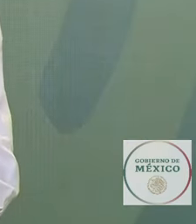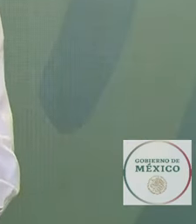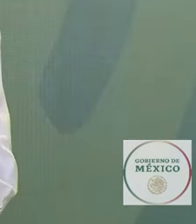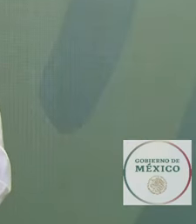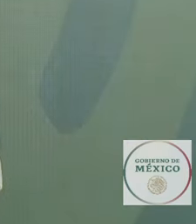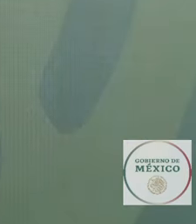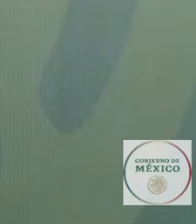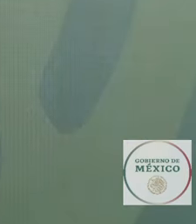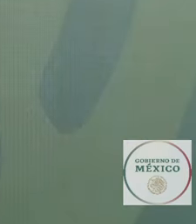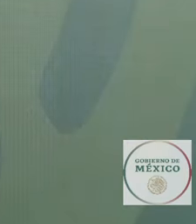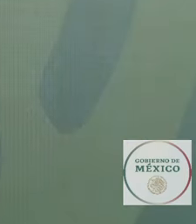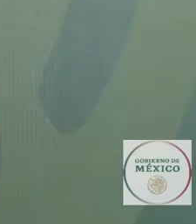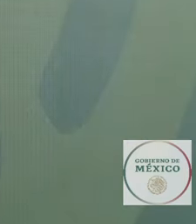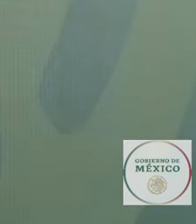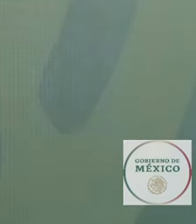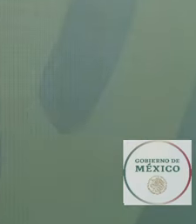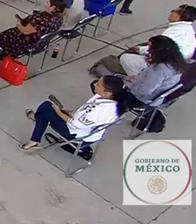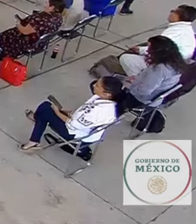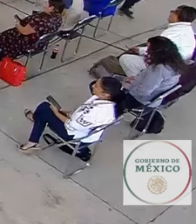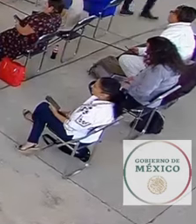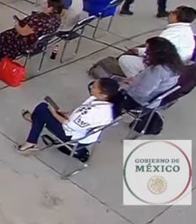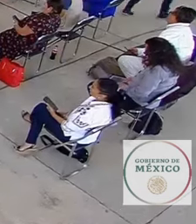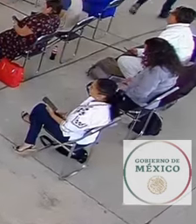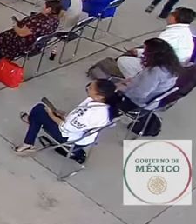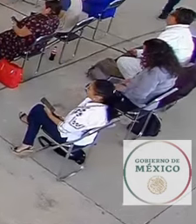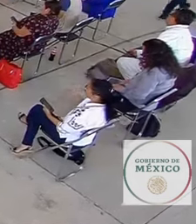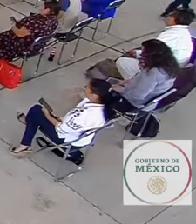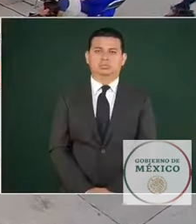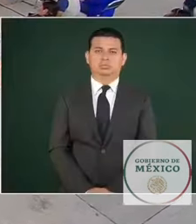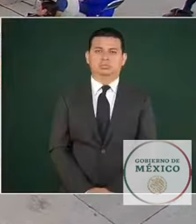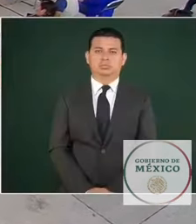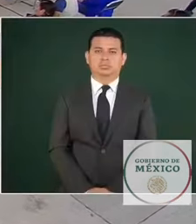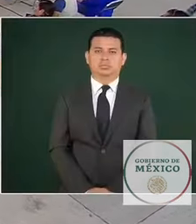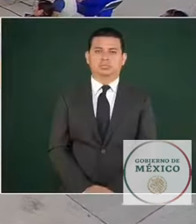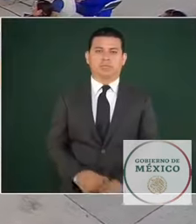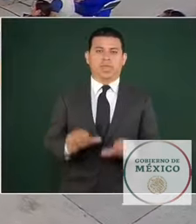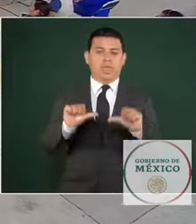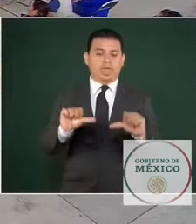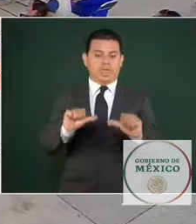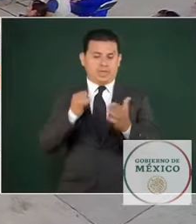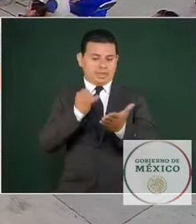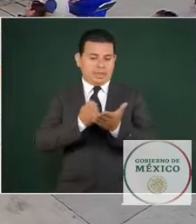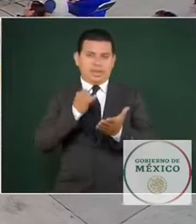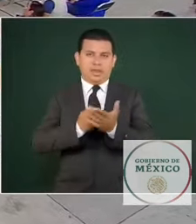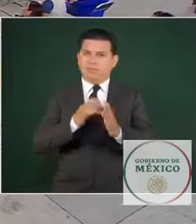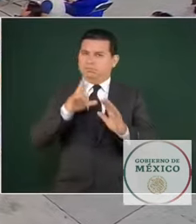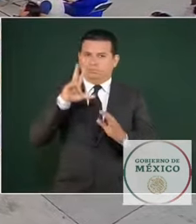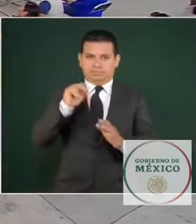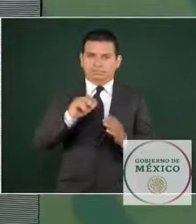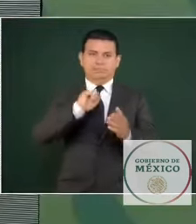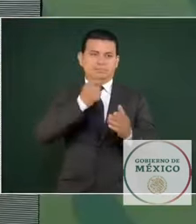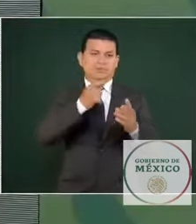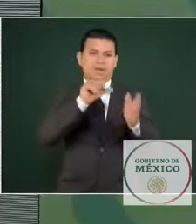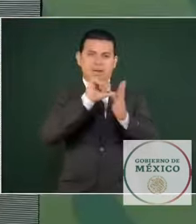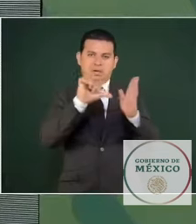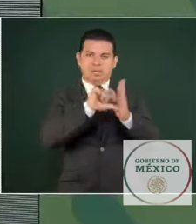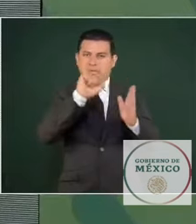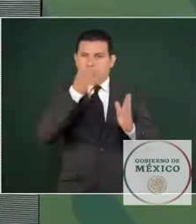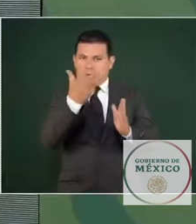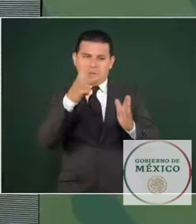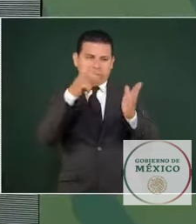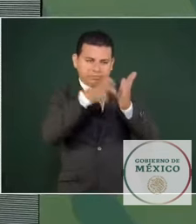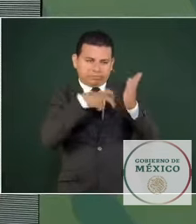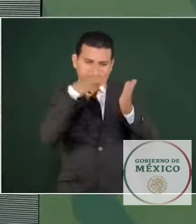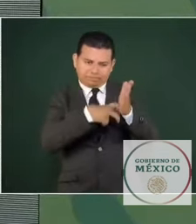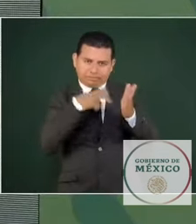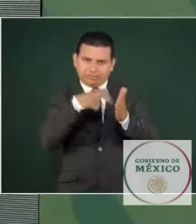dice, no, pero vean cuánto están robando de los apoyos que dan a los adultos mayores. Eso a usted no le compete. Usted